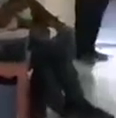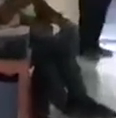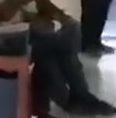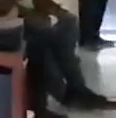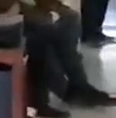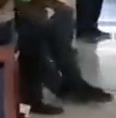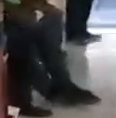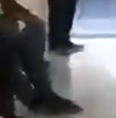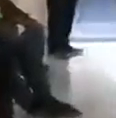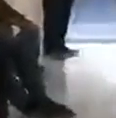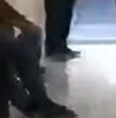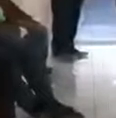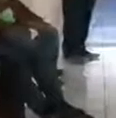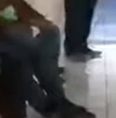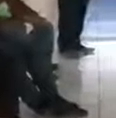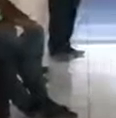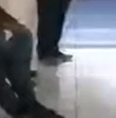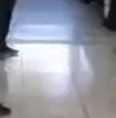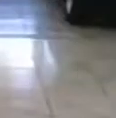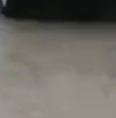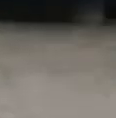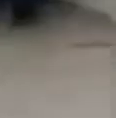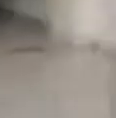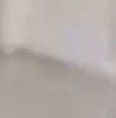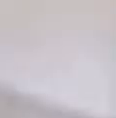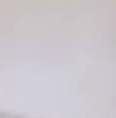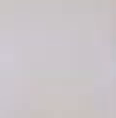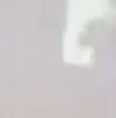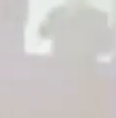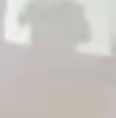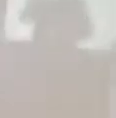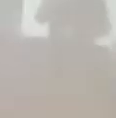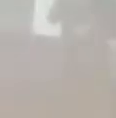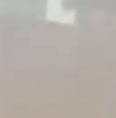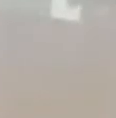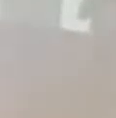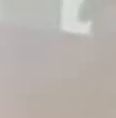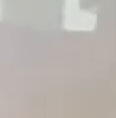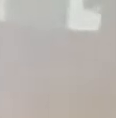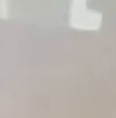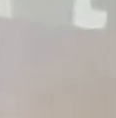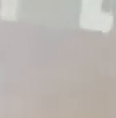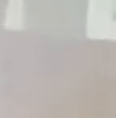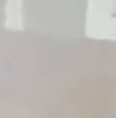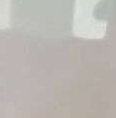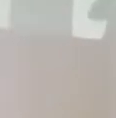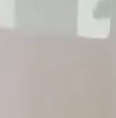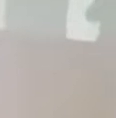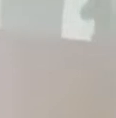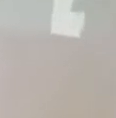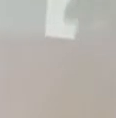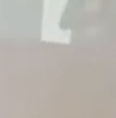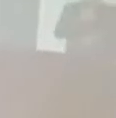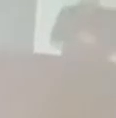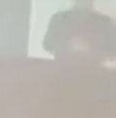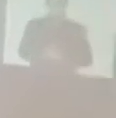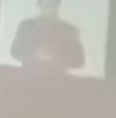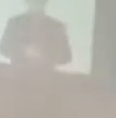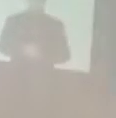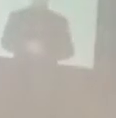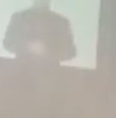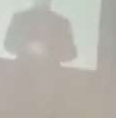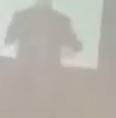ver el informe de Claudia Sheinbaum, donde hoy se está llevando, déjeme decirles, desde el inicio